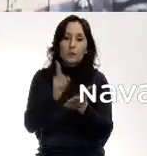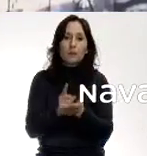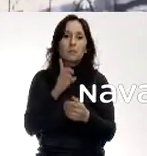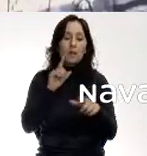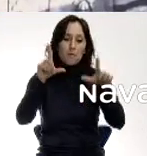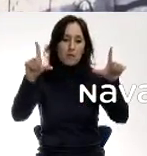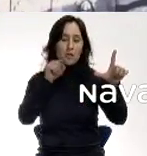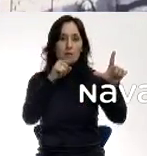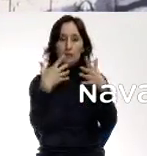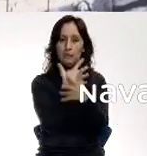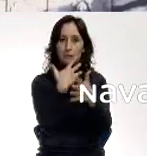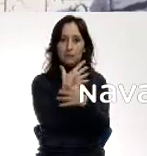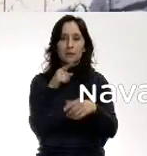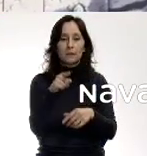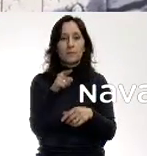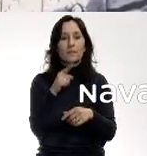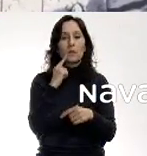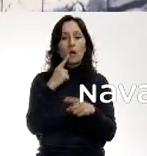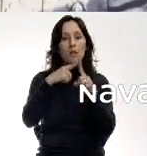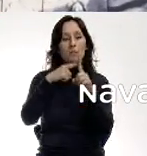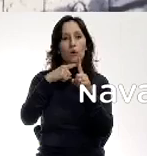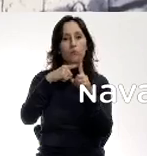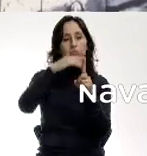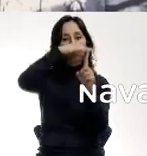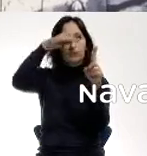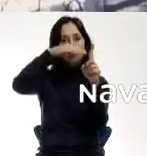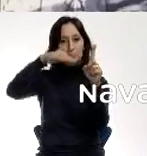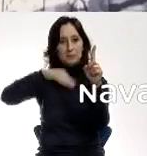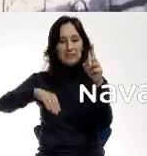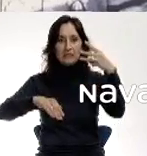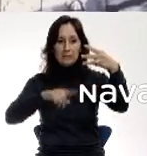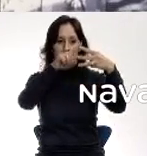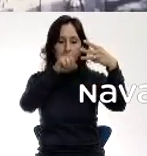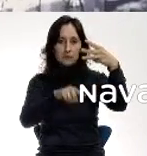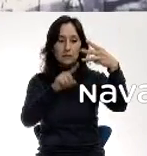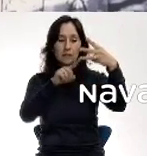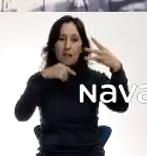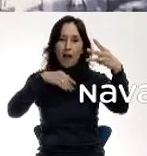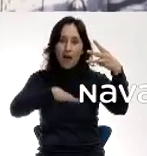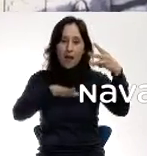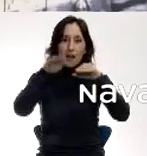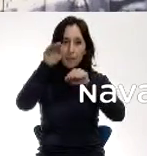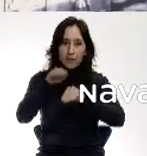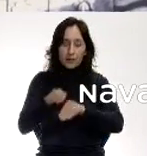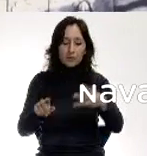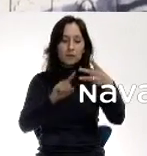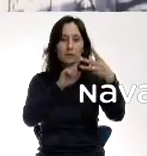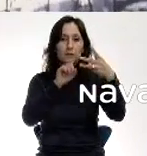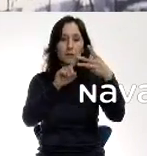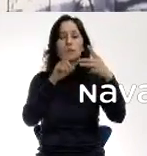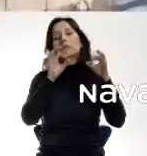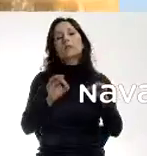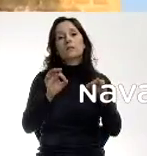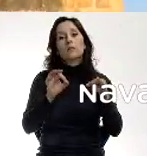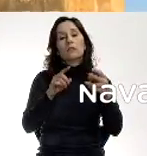nos lo explica, que tendríamos que dividirla en tres partes. La parte de abajo sería el almacén, la parte del medio sería el cuerpo de guardia